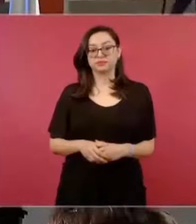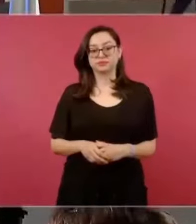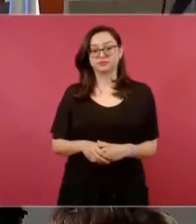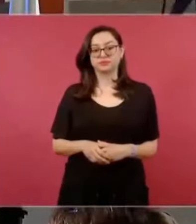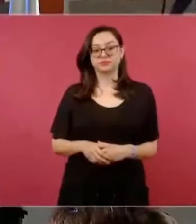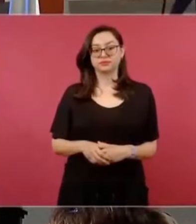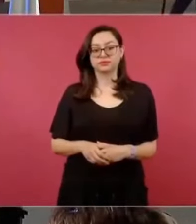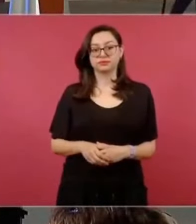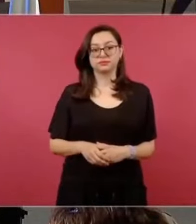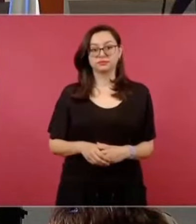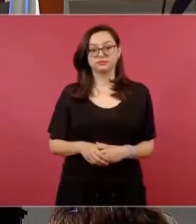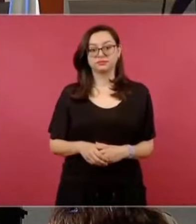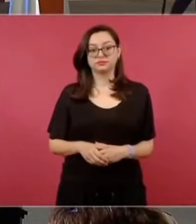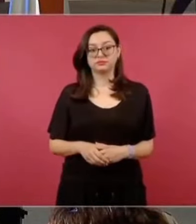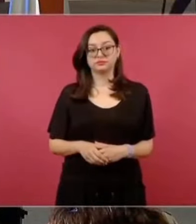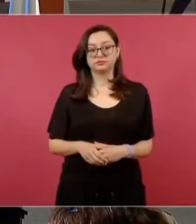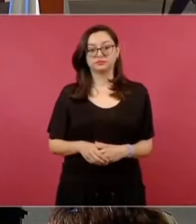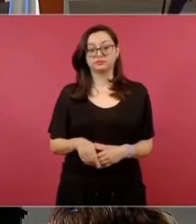Este señor,